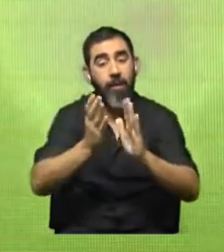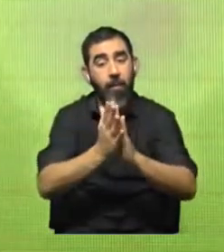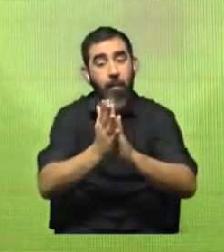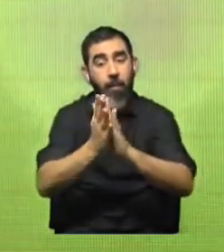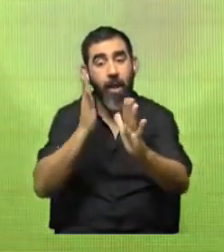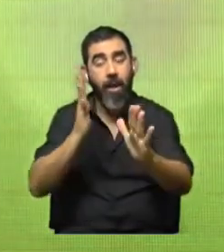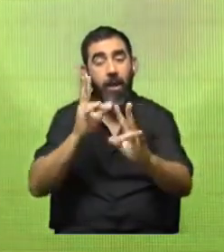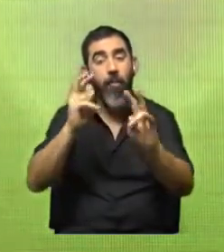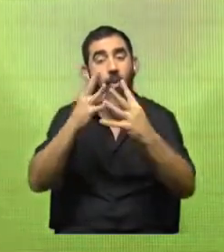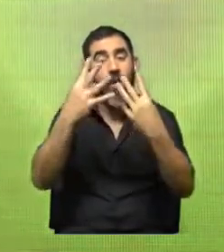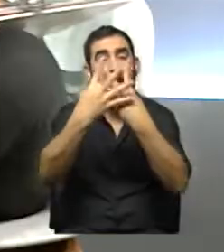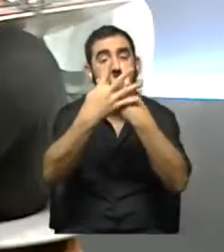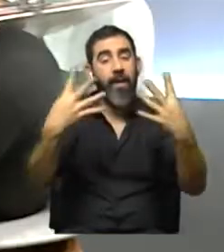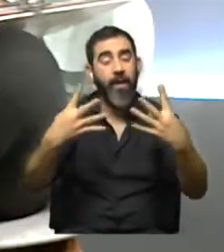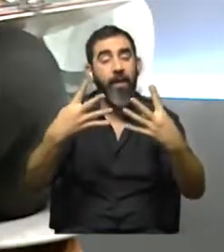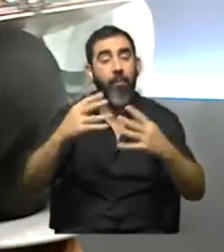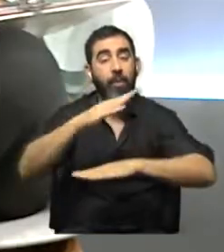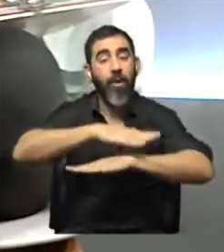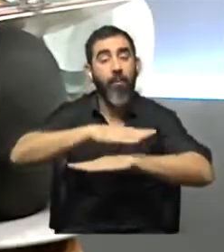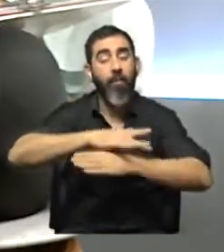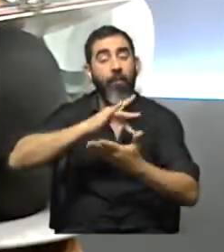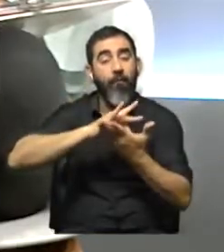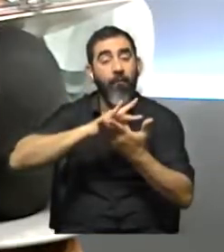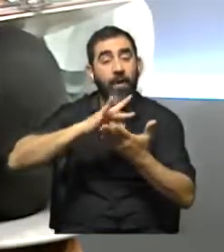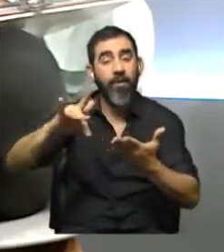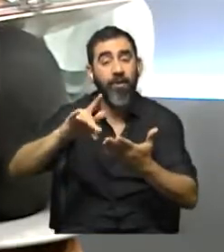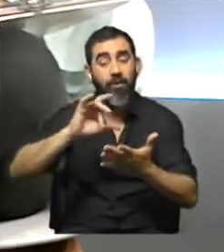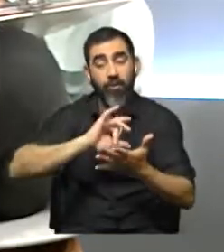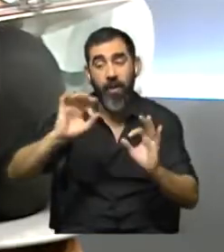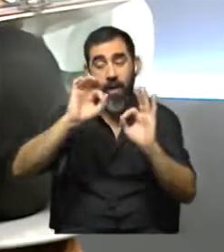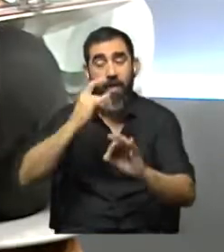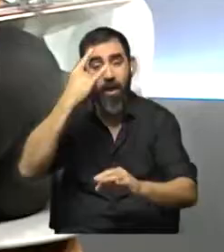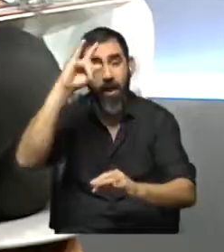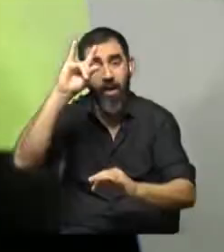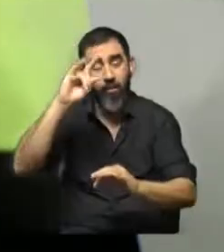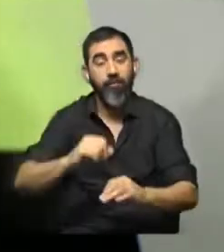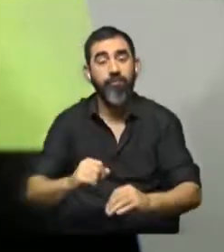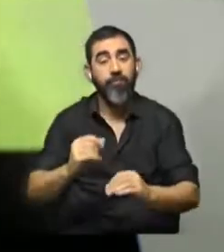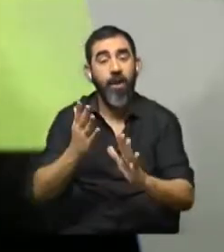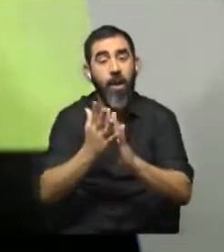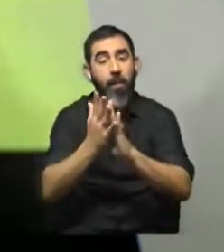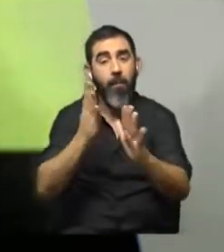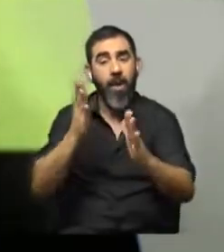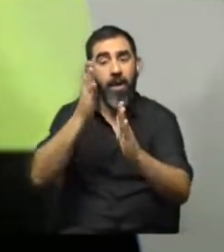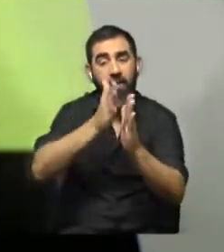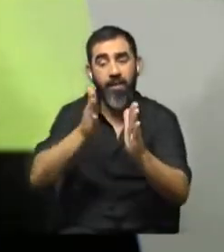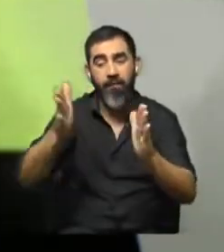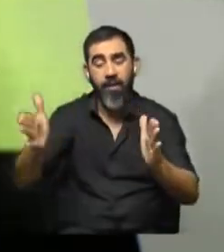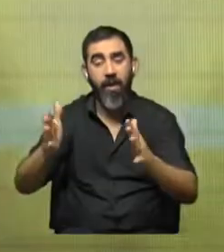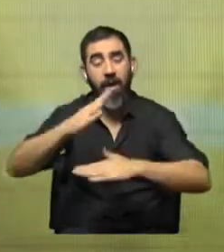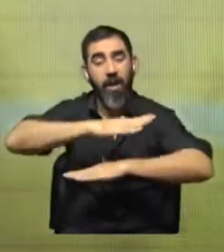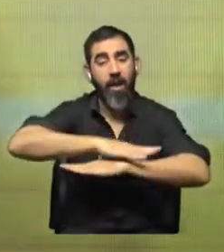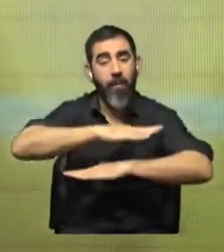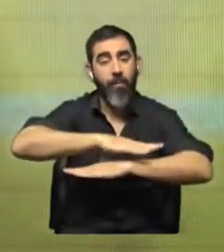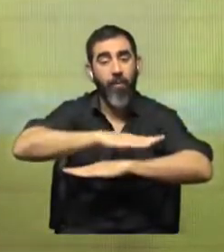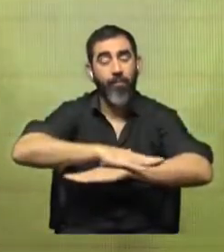enteras por rejas cuando el camión vuelve vacío sin el ganado, ¿no? Son unas placas que dividen, ¿no? El Exactamente, camión, que ahí dividen